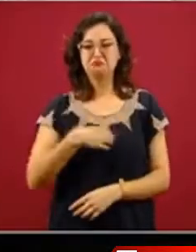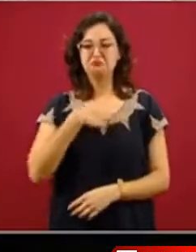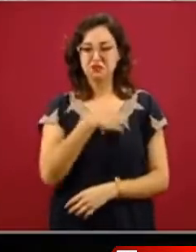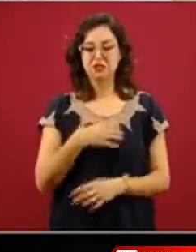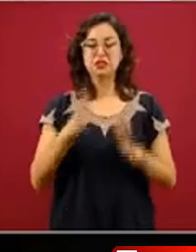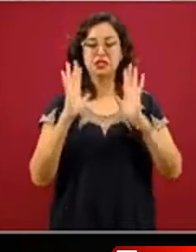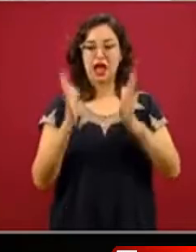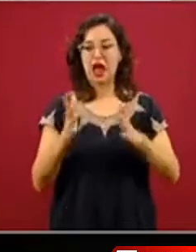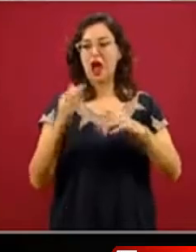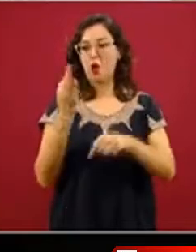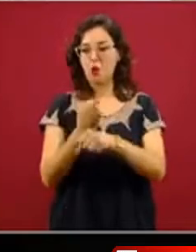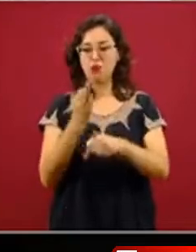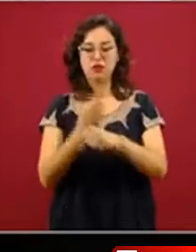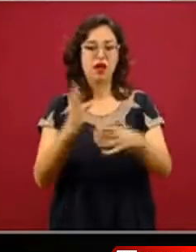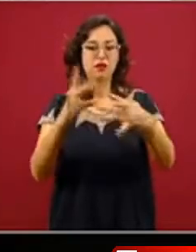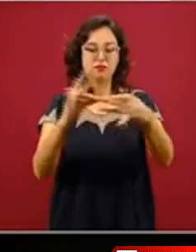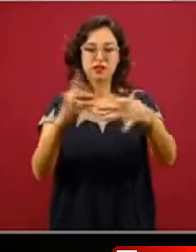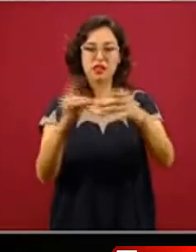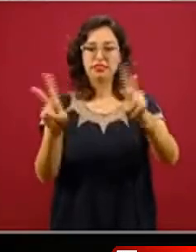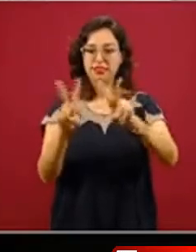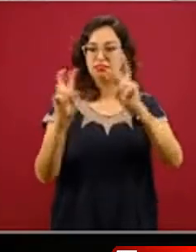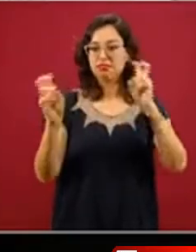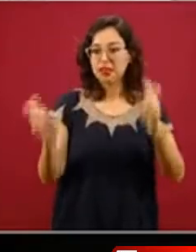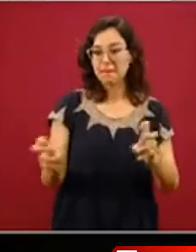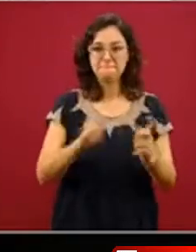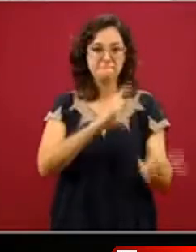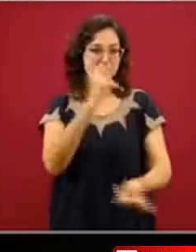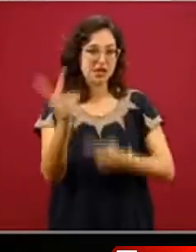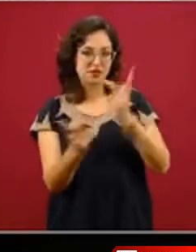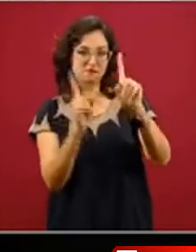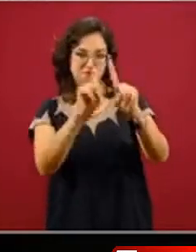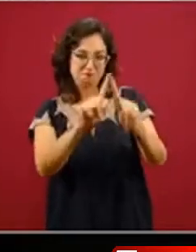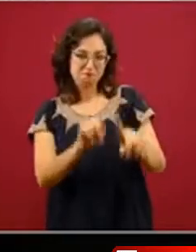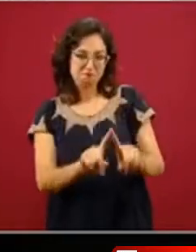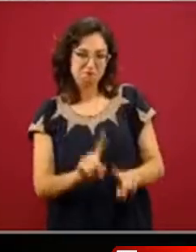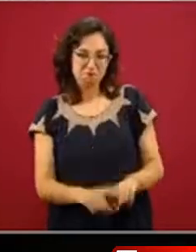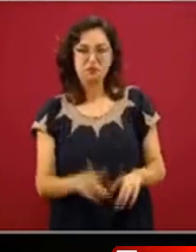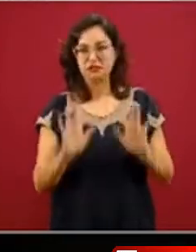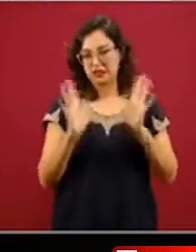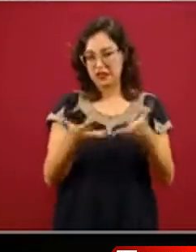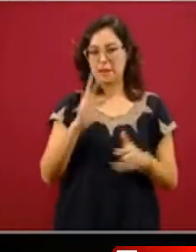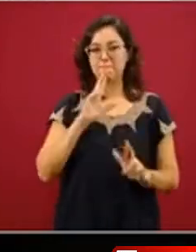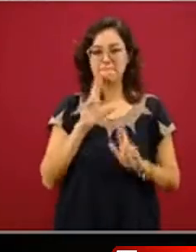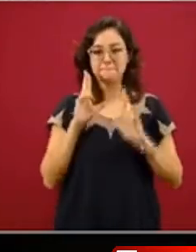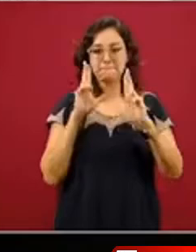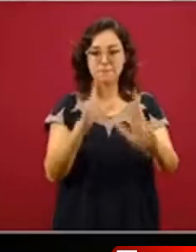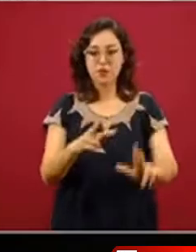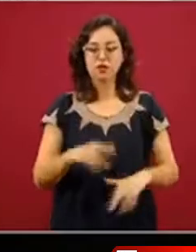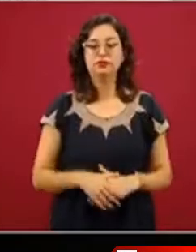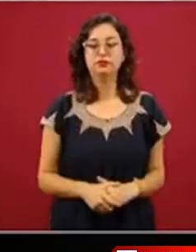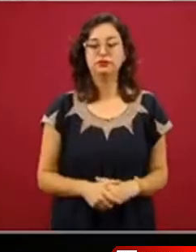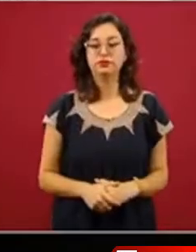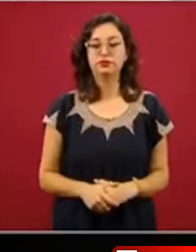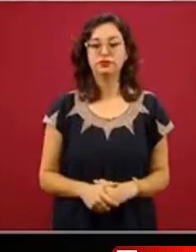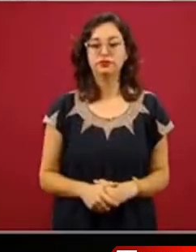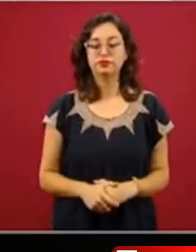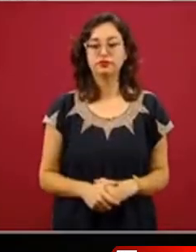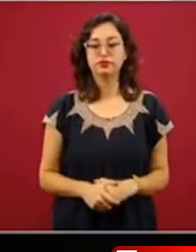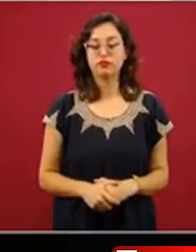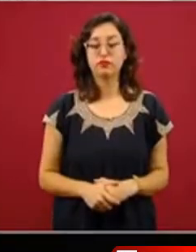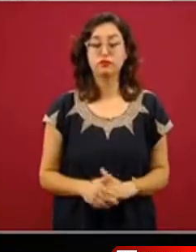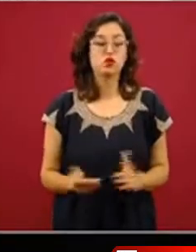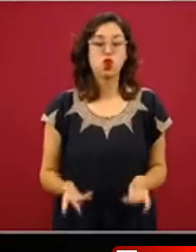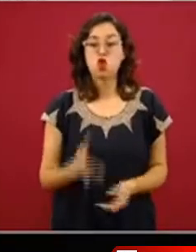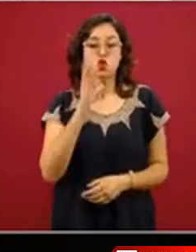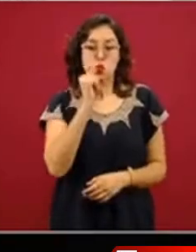algunos temas sobre estas preguntas. En estos días de ausencia, de que no he estado en las